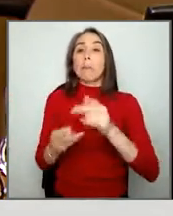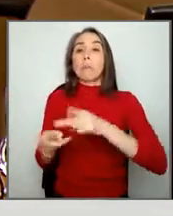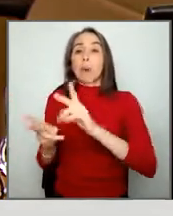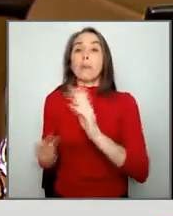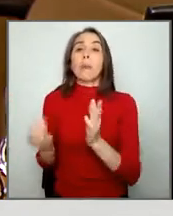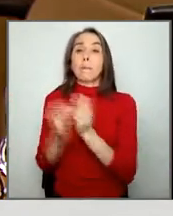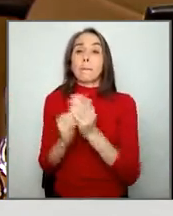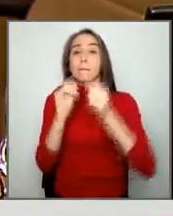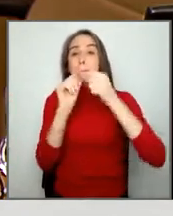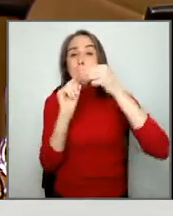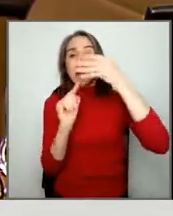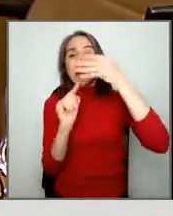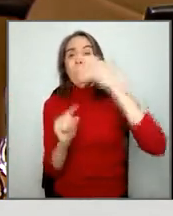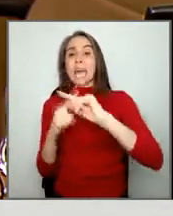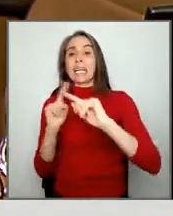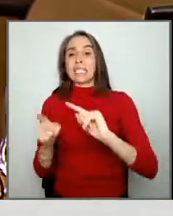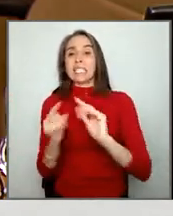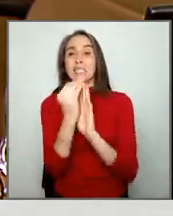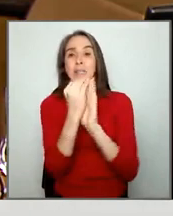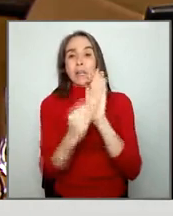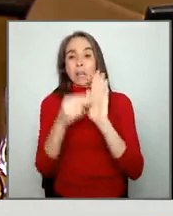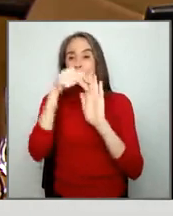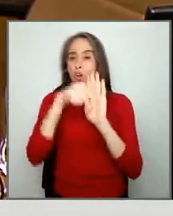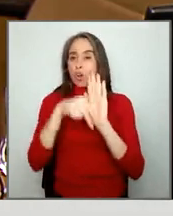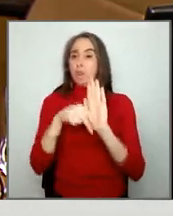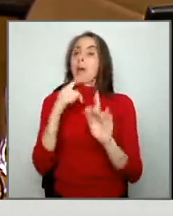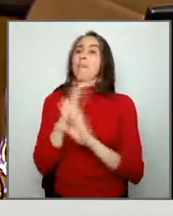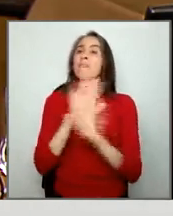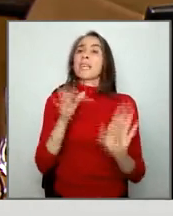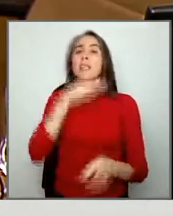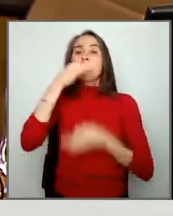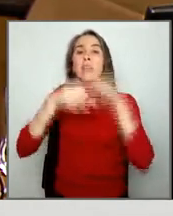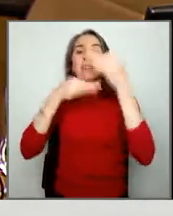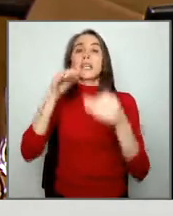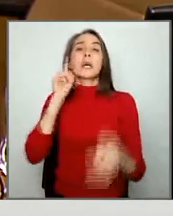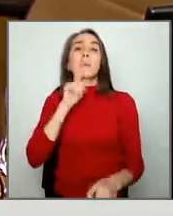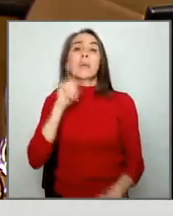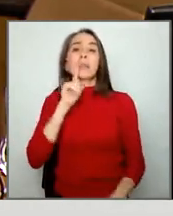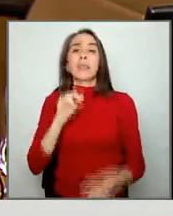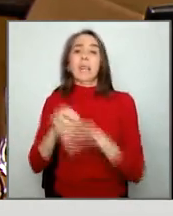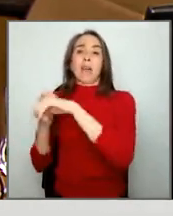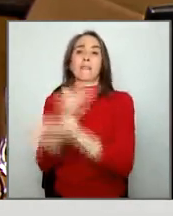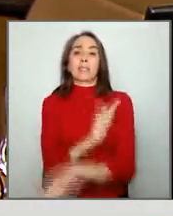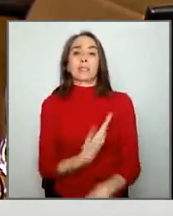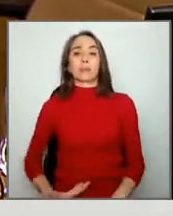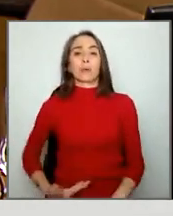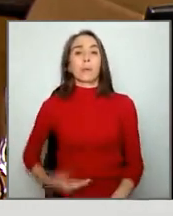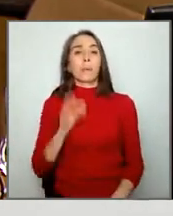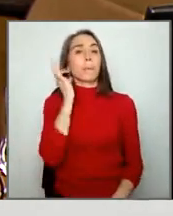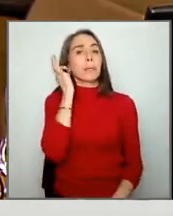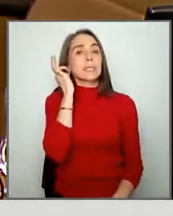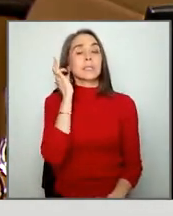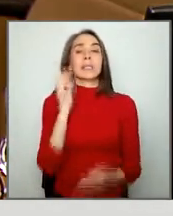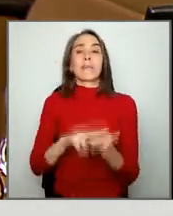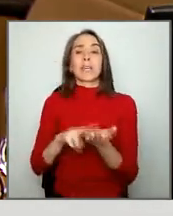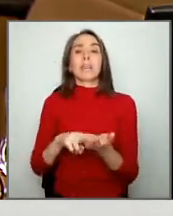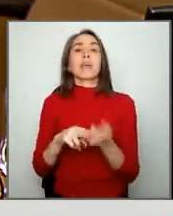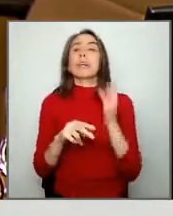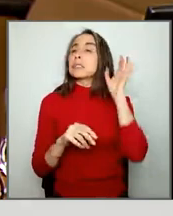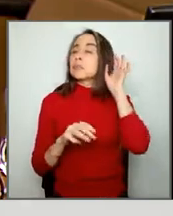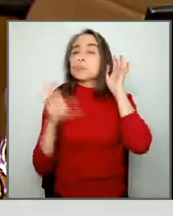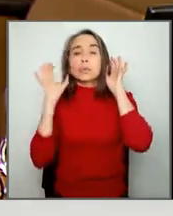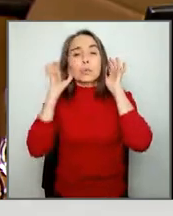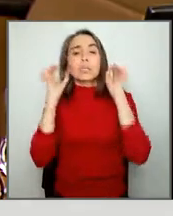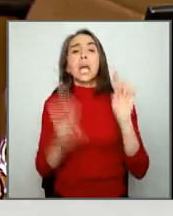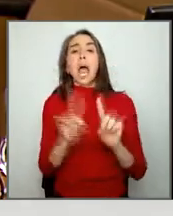como existe hoy día la normativa entonces dejémonos de mentir presidenta la verdad aquí yo escuchaba algunos parlamentarios por